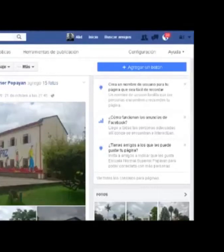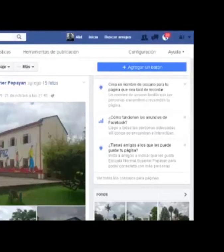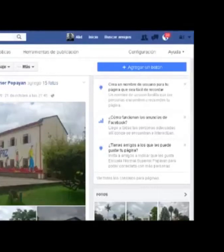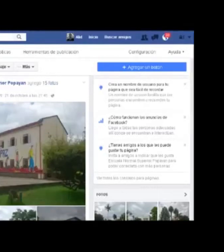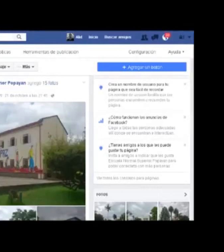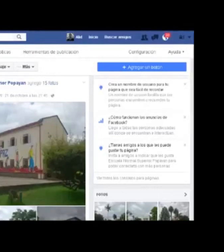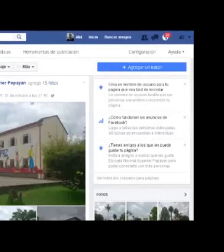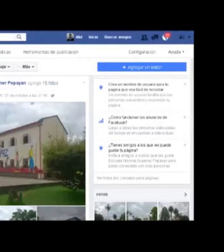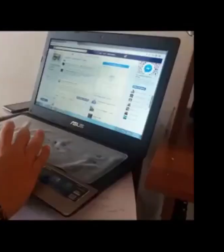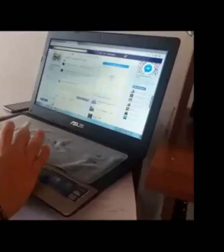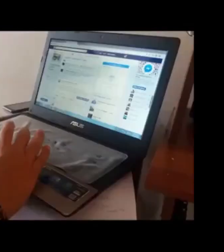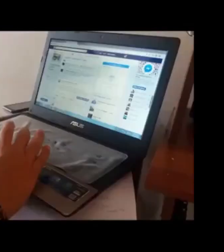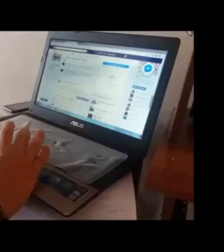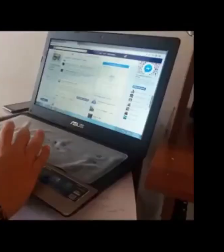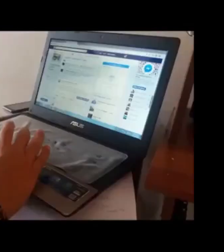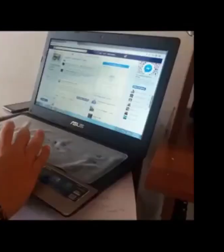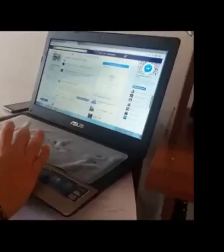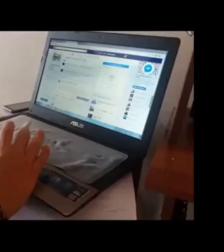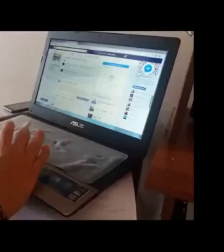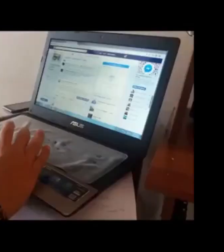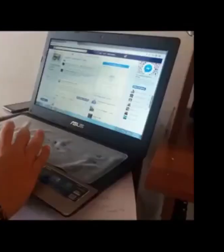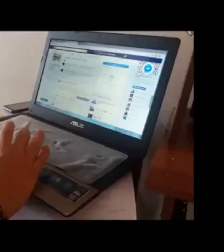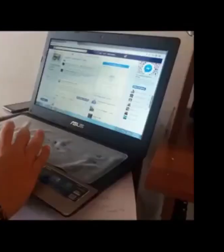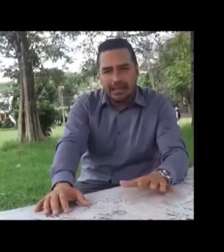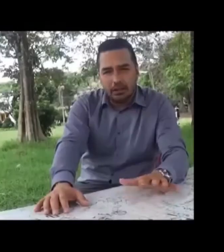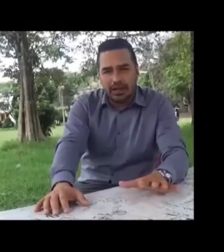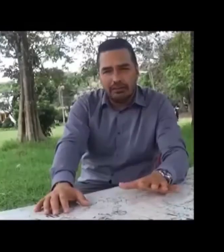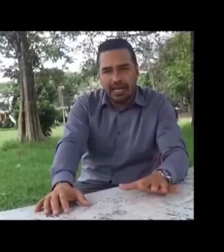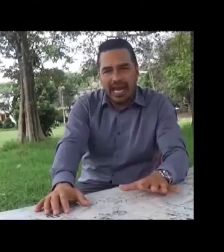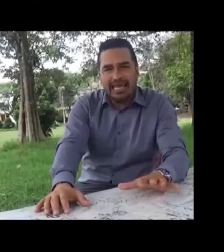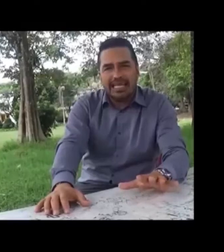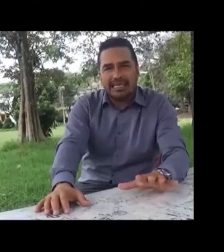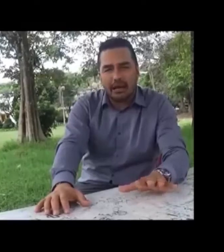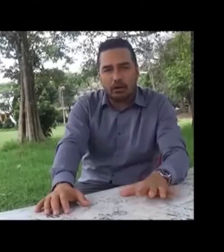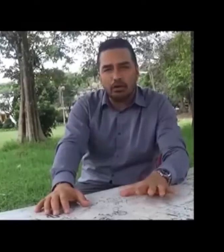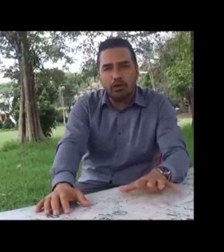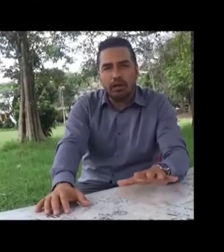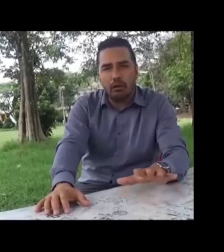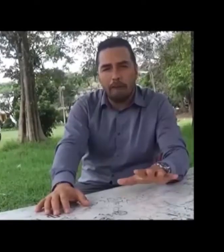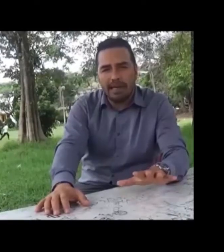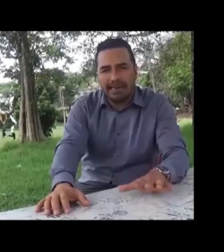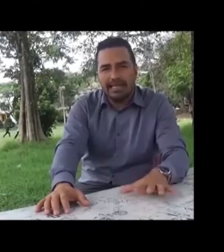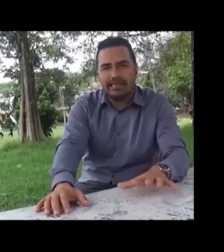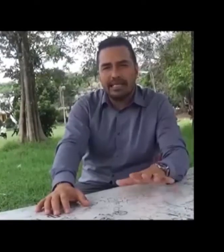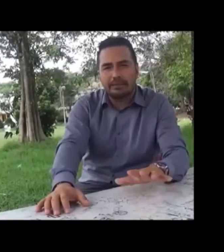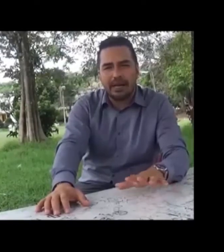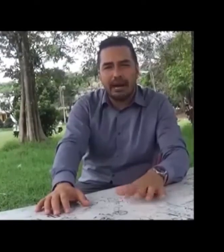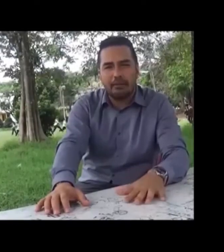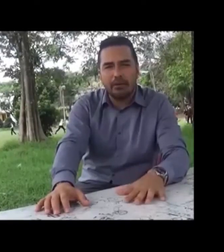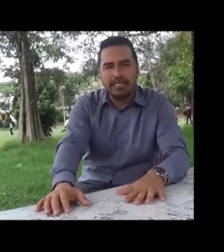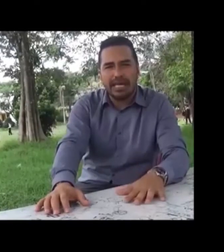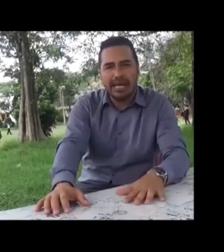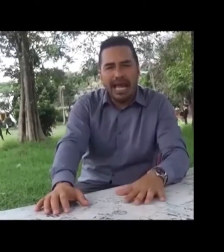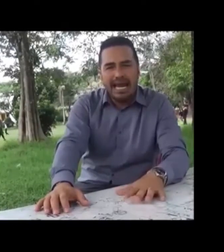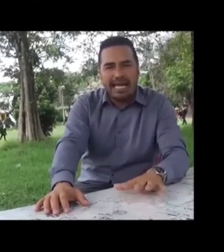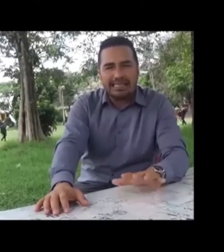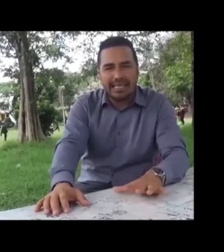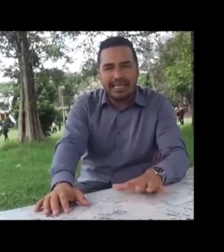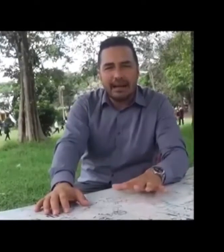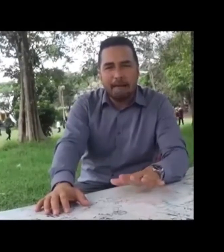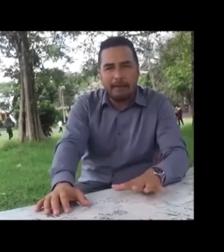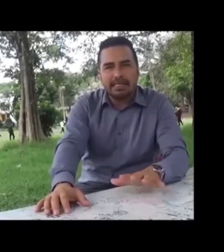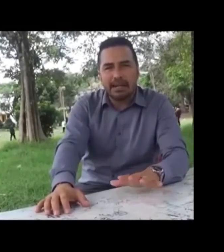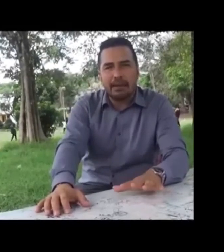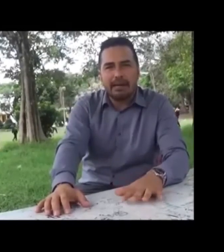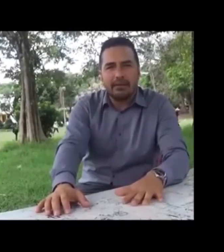solo facilita y anima la participación en este proceso, sino también el desarrollo de competencias para aprovechar